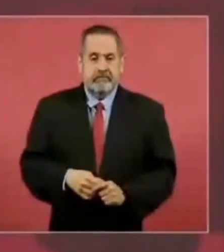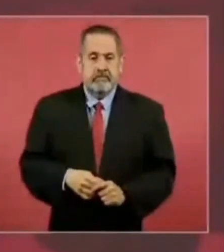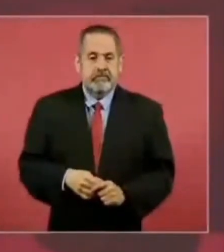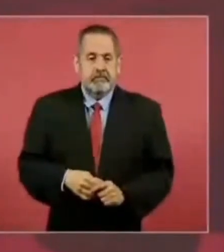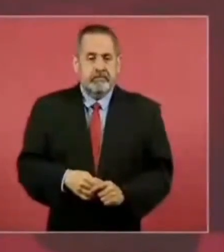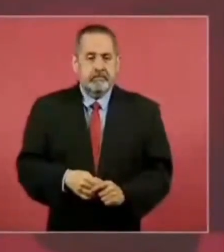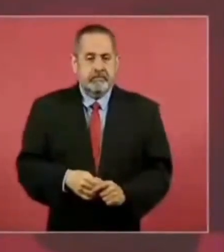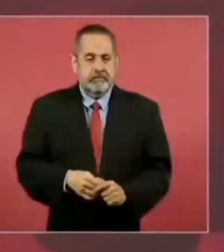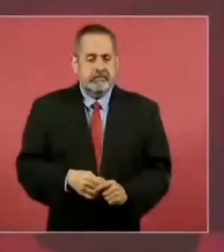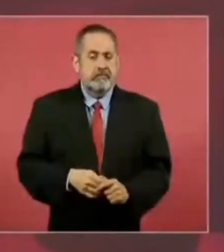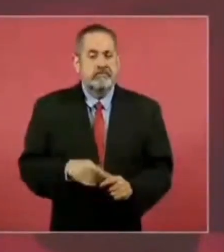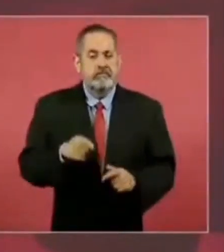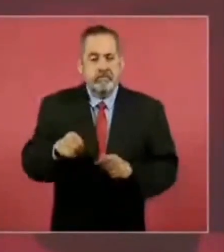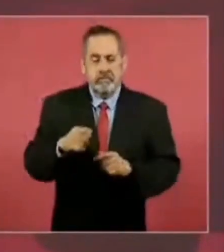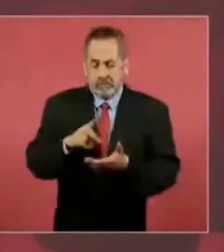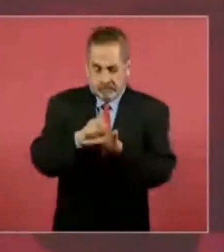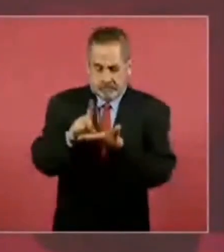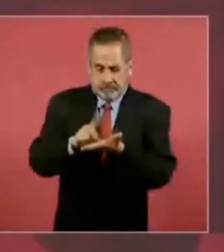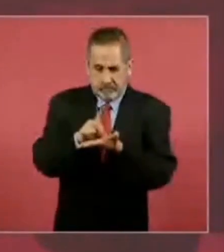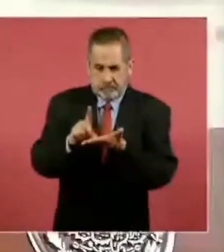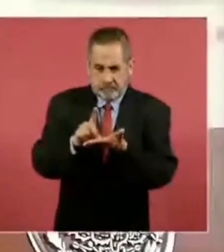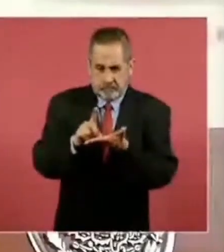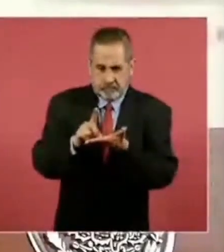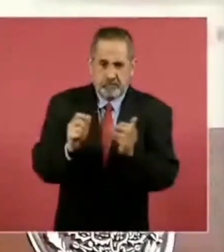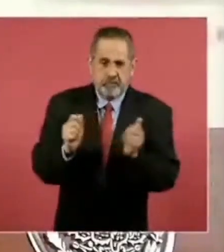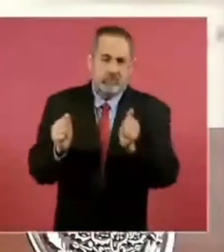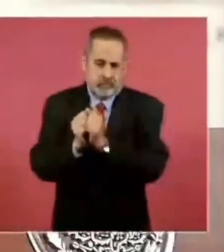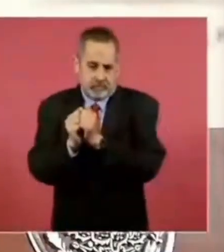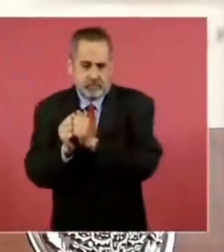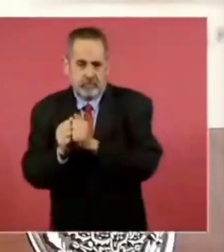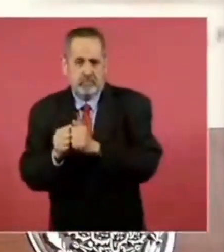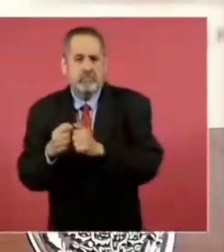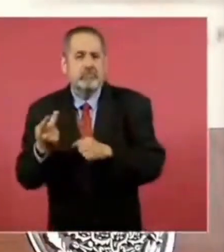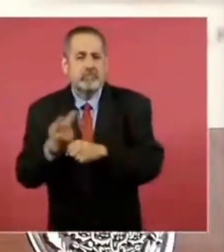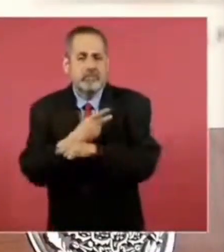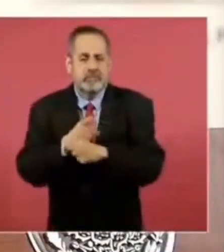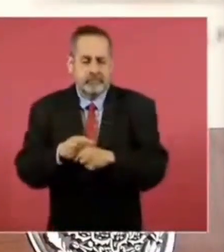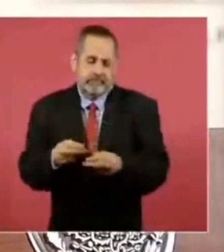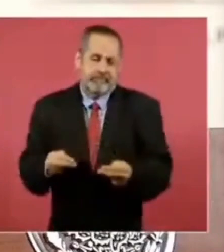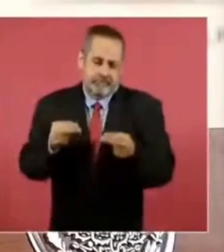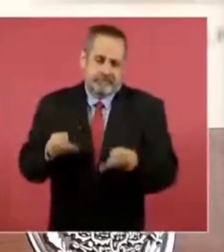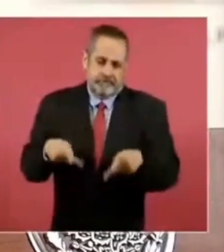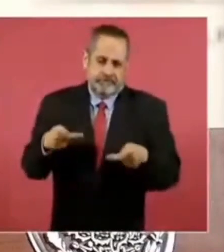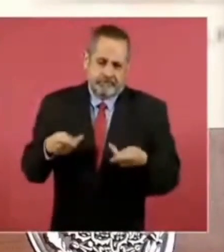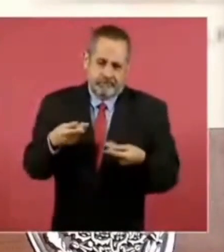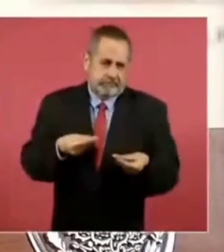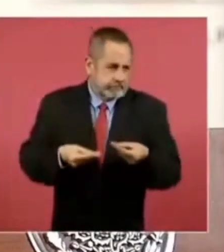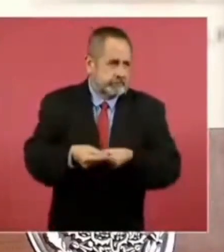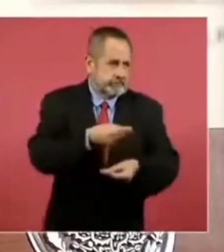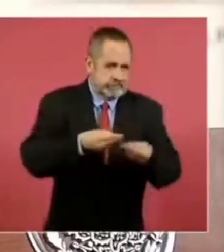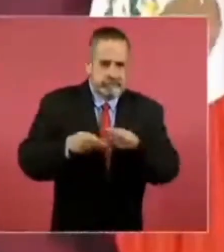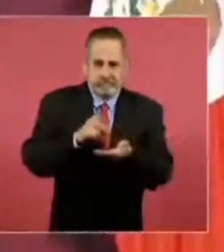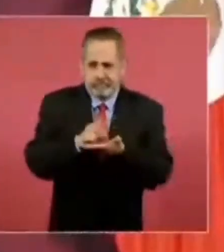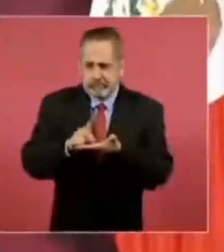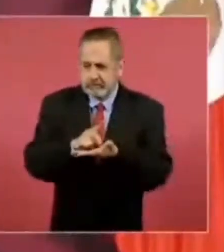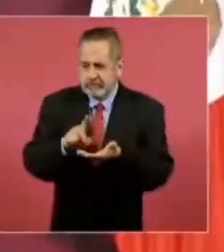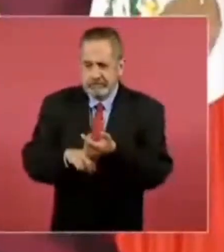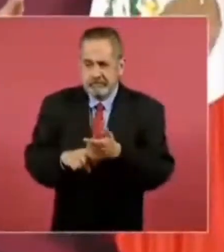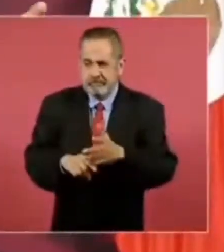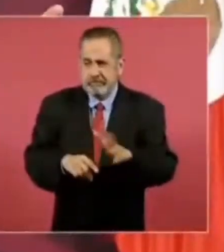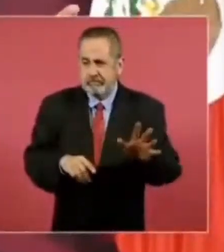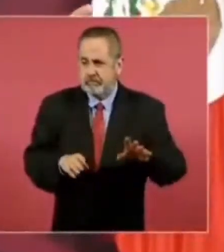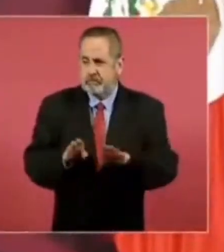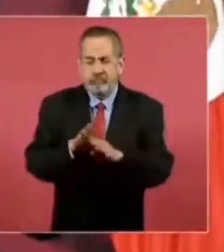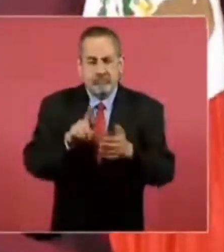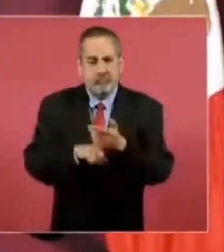¿Qué viene asociado con el consumo de la droga? Pues el comercio, ¿no? La venta. Estos muchachos